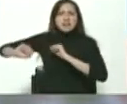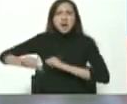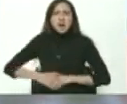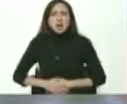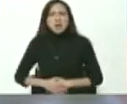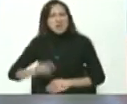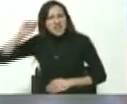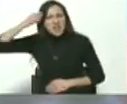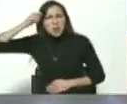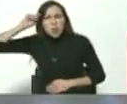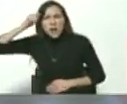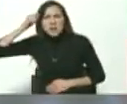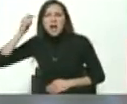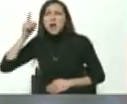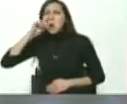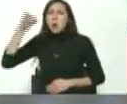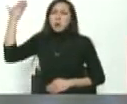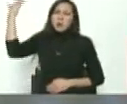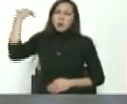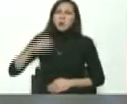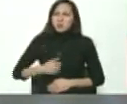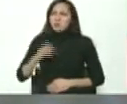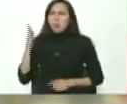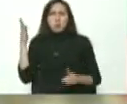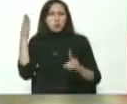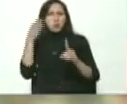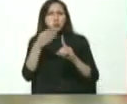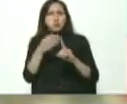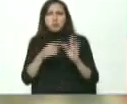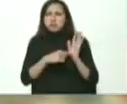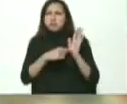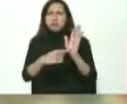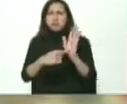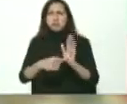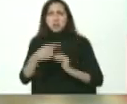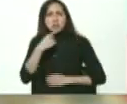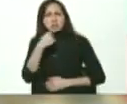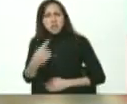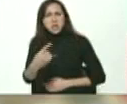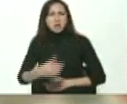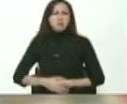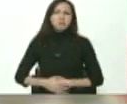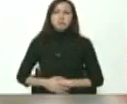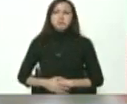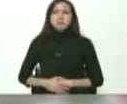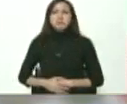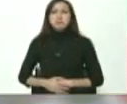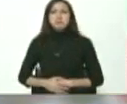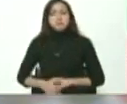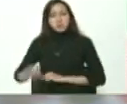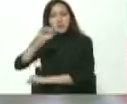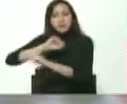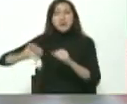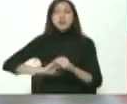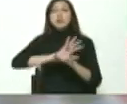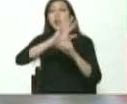Ustedes recuerdan, hace más de un año planteé una meta. Dije, bueno, enfrentando la